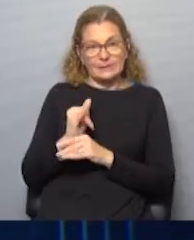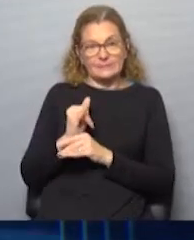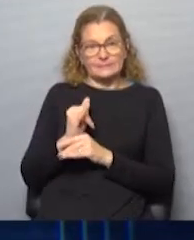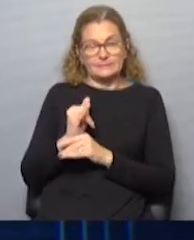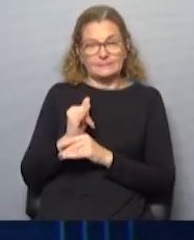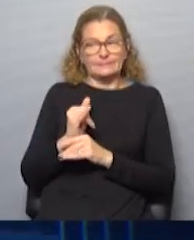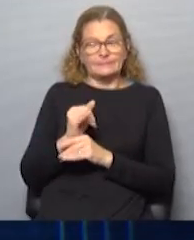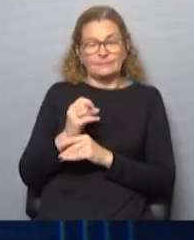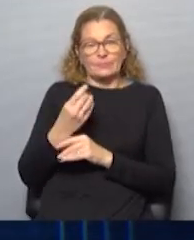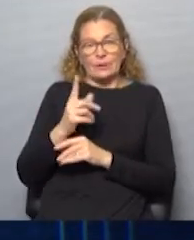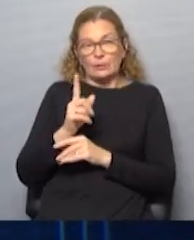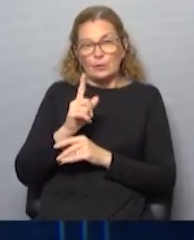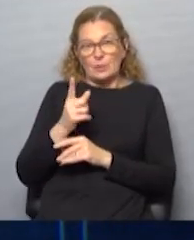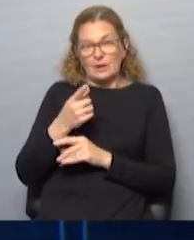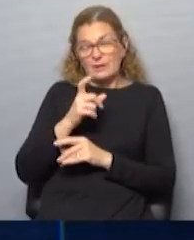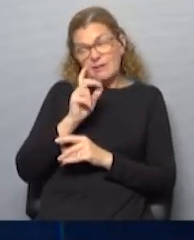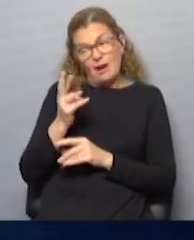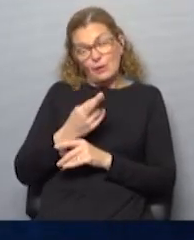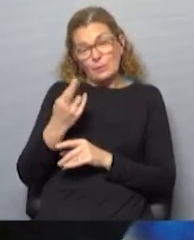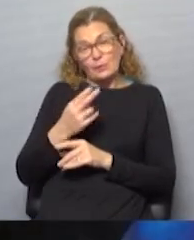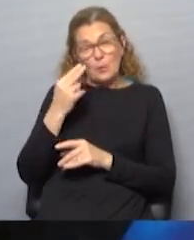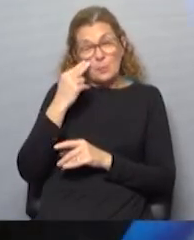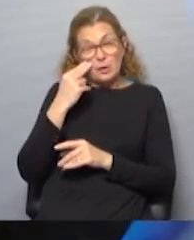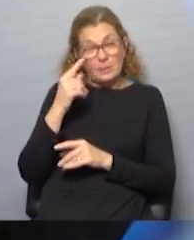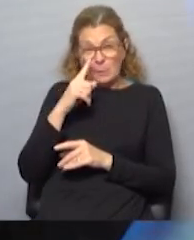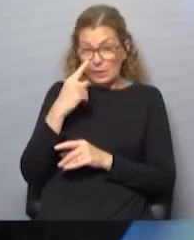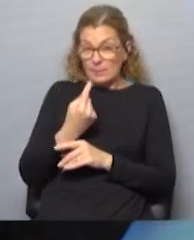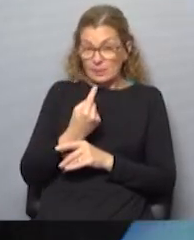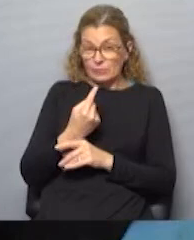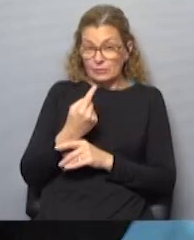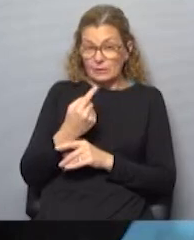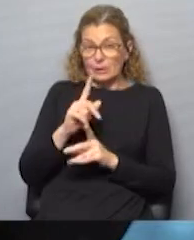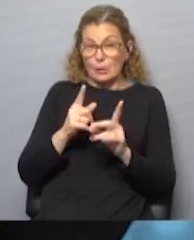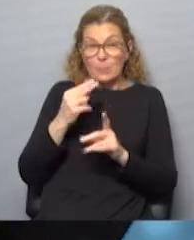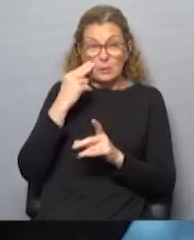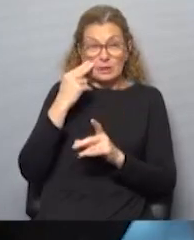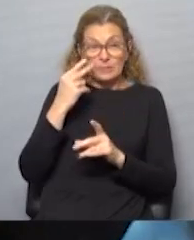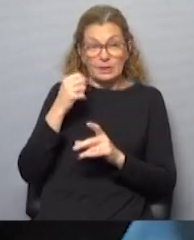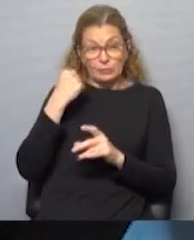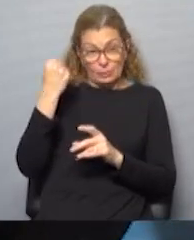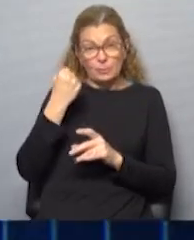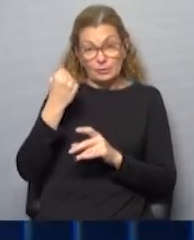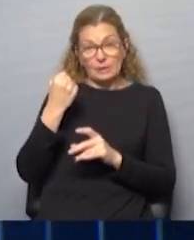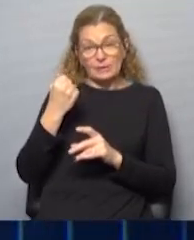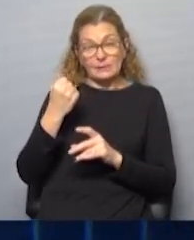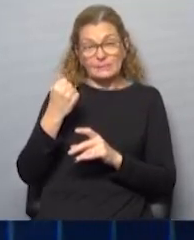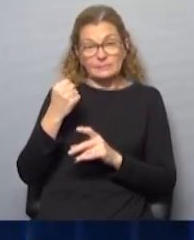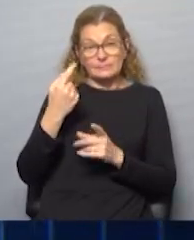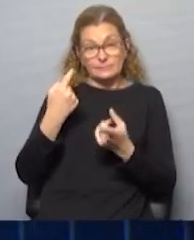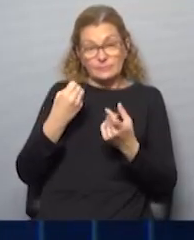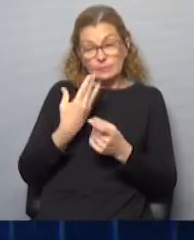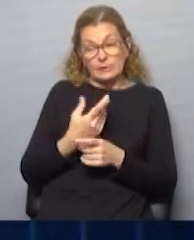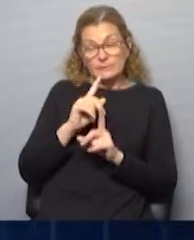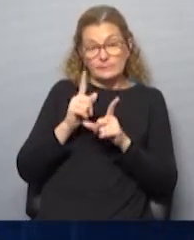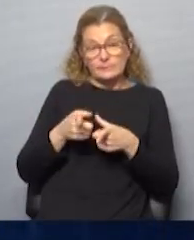y bueno eso no es de extrañar porque tenemos problemas muy urgentes y las urgencias son relevantes y porque